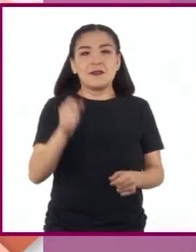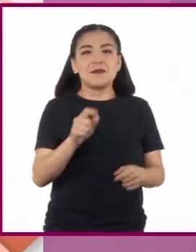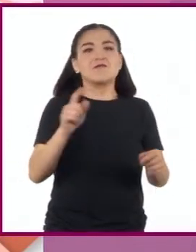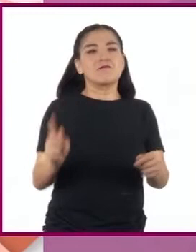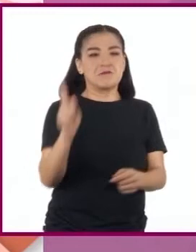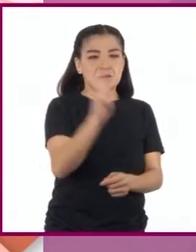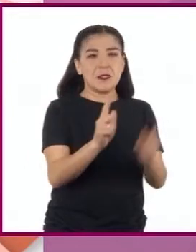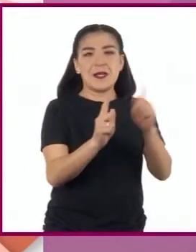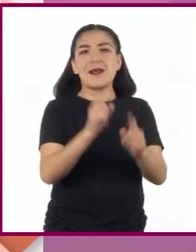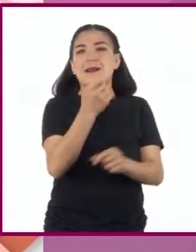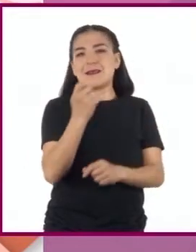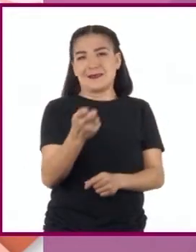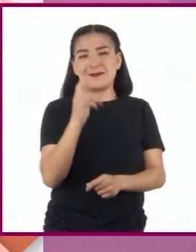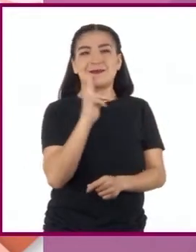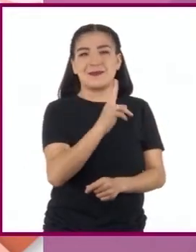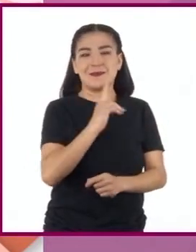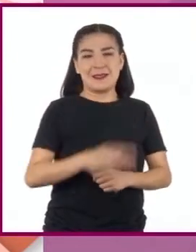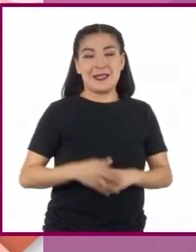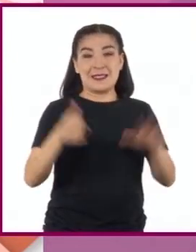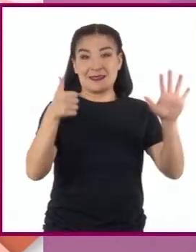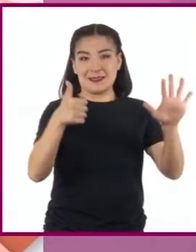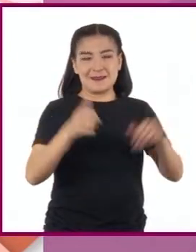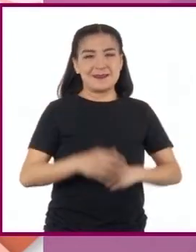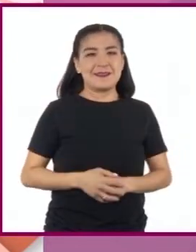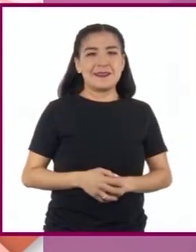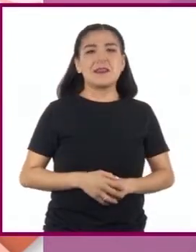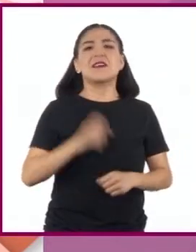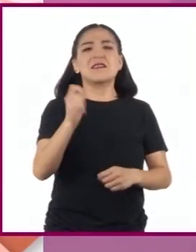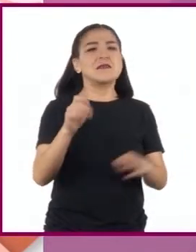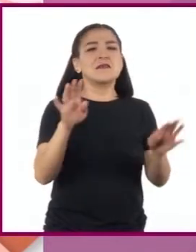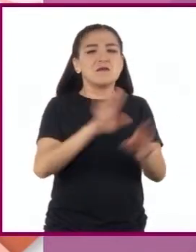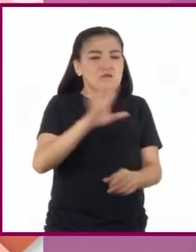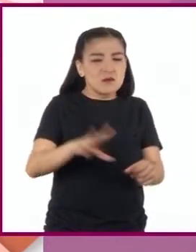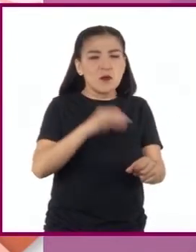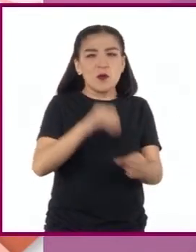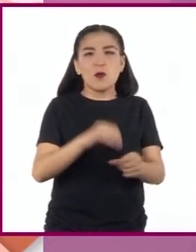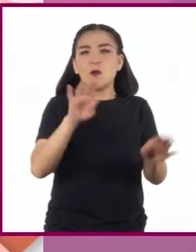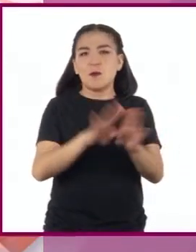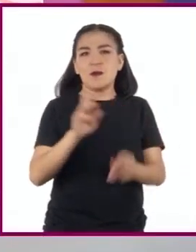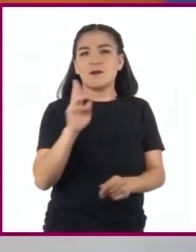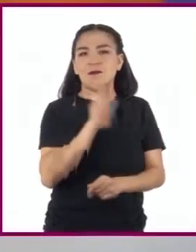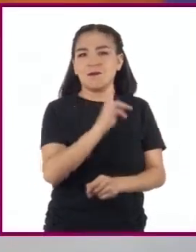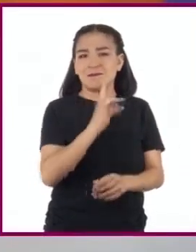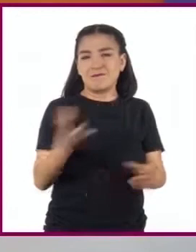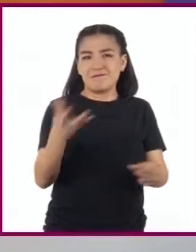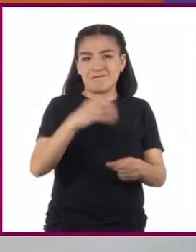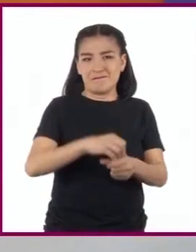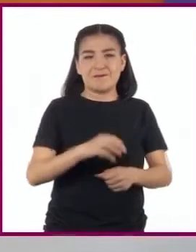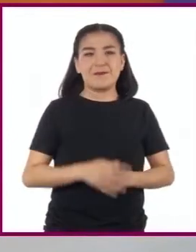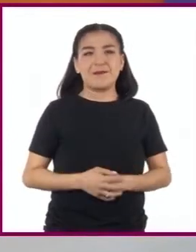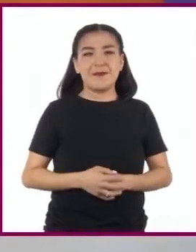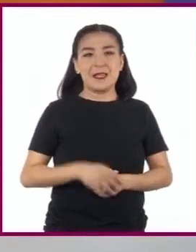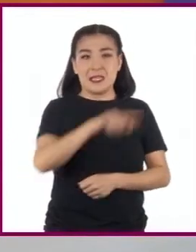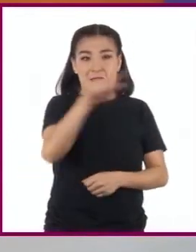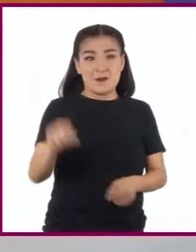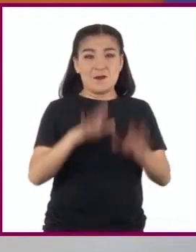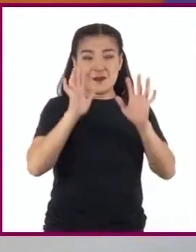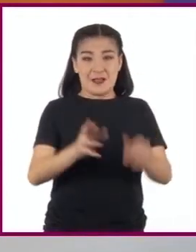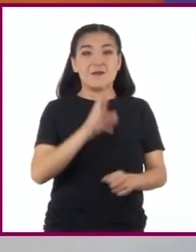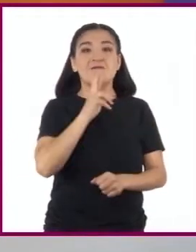noticia. 6. Acontecimientos que conforman la noticia. ¿Tienen ya sus